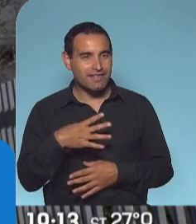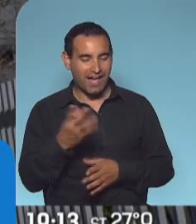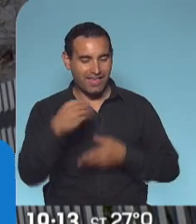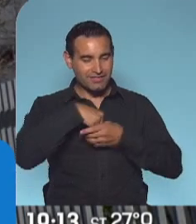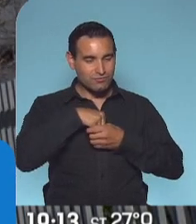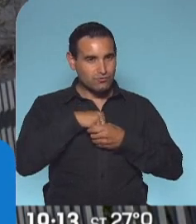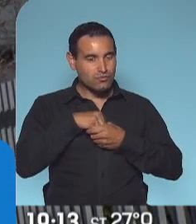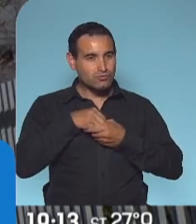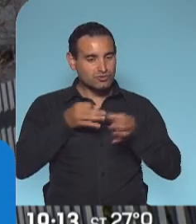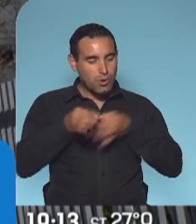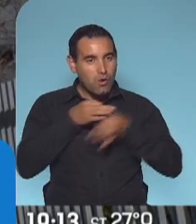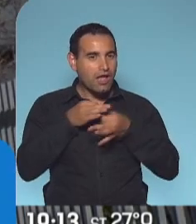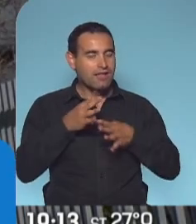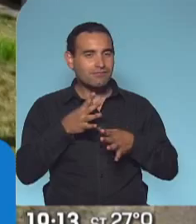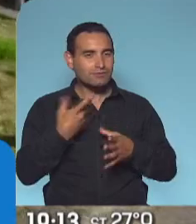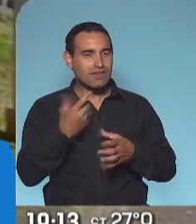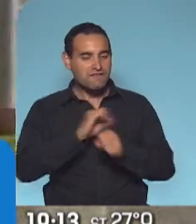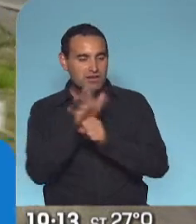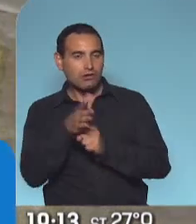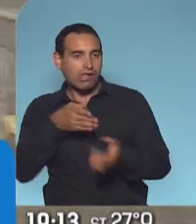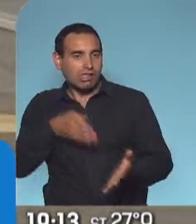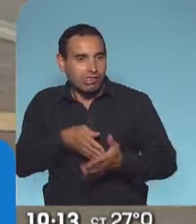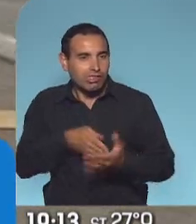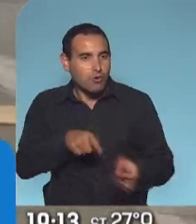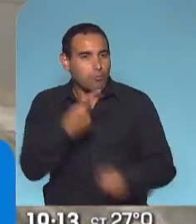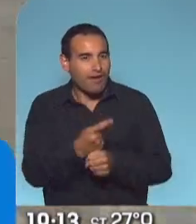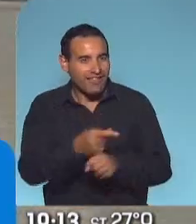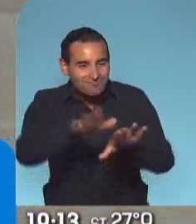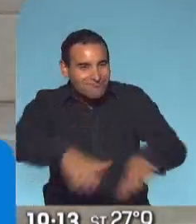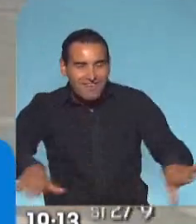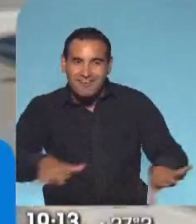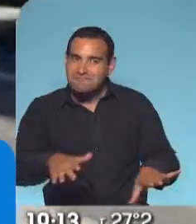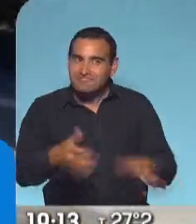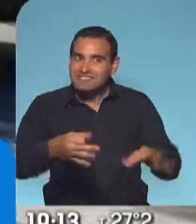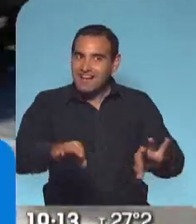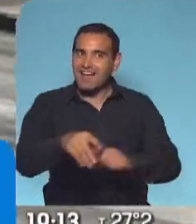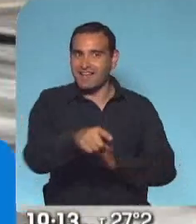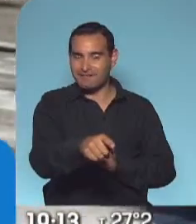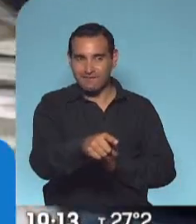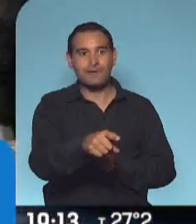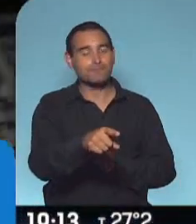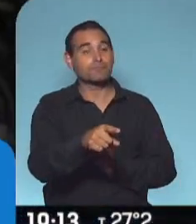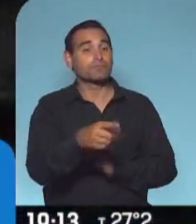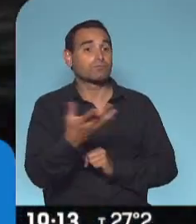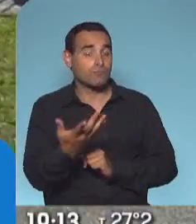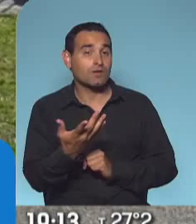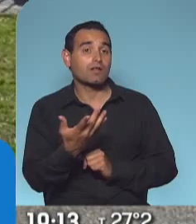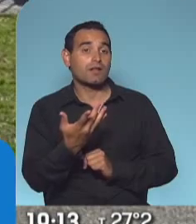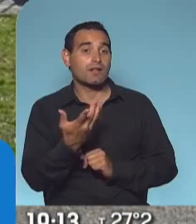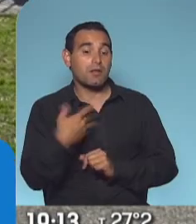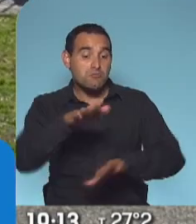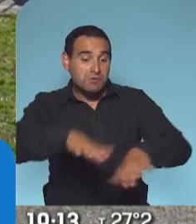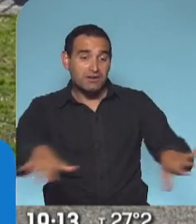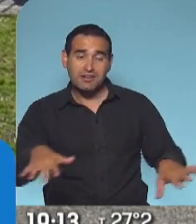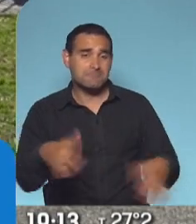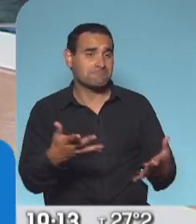celulares, el virus no puede penetrar la célula, que esto es condición sine qua non para producir la enfermedad. Entonces, de alguna manera, el paciente